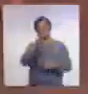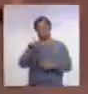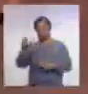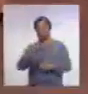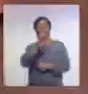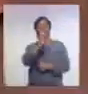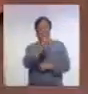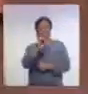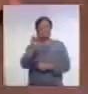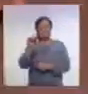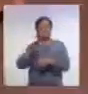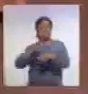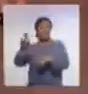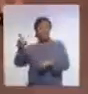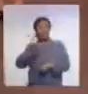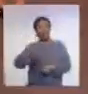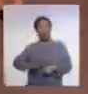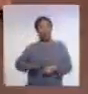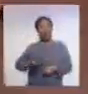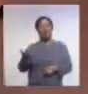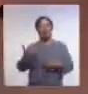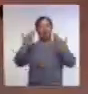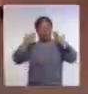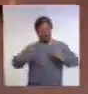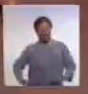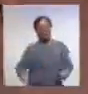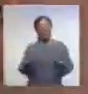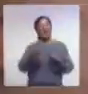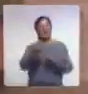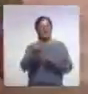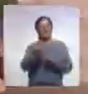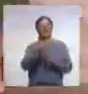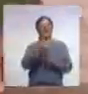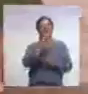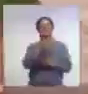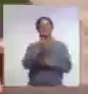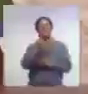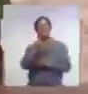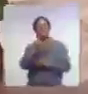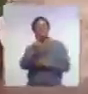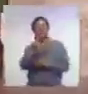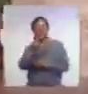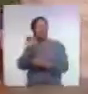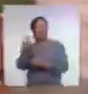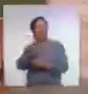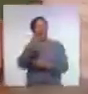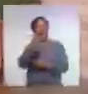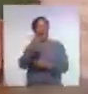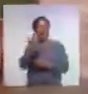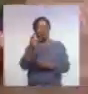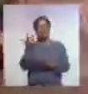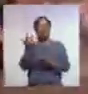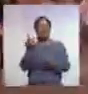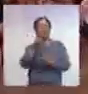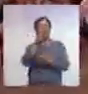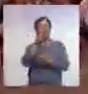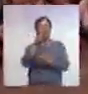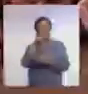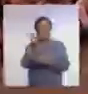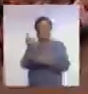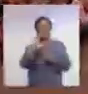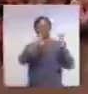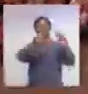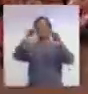Mayor de Gobierno, personificado como el Chavo del Ocho, Kiko, la Chilindrina, Doña Florinda y Popis, enseñó a los menores participantes